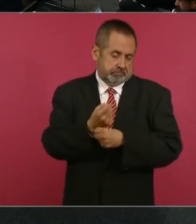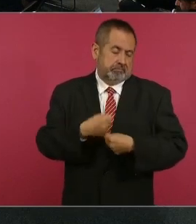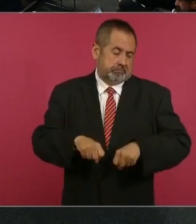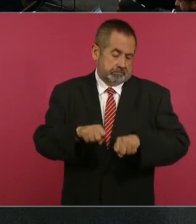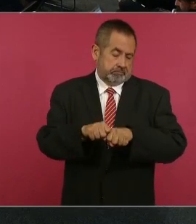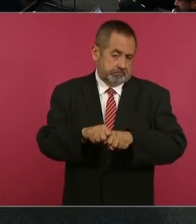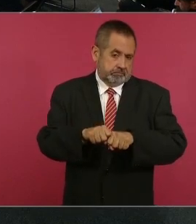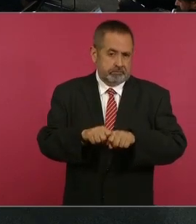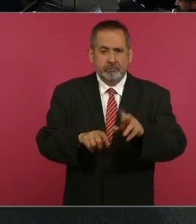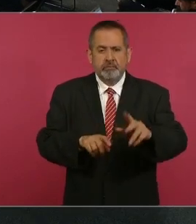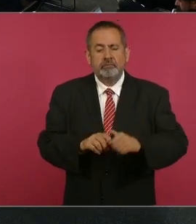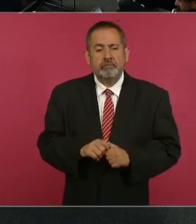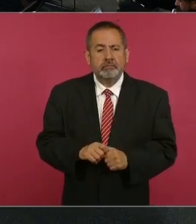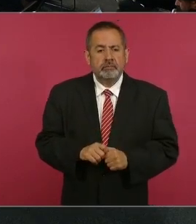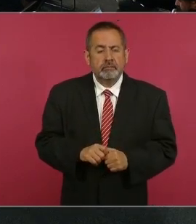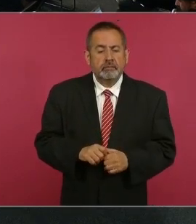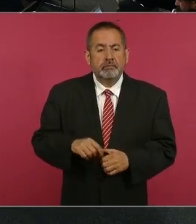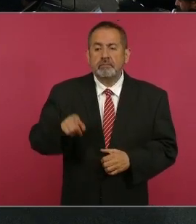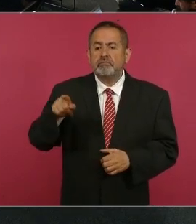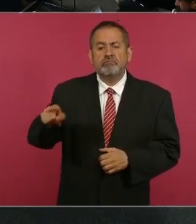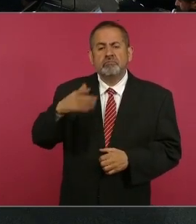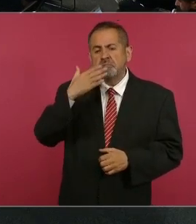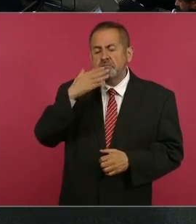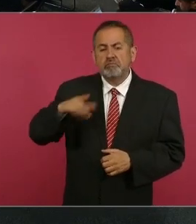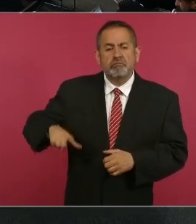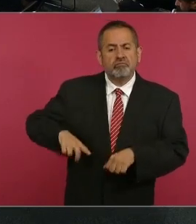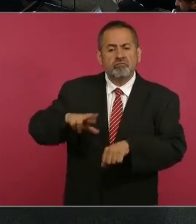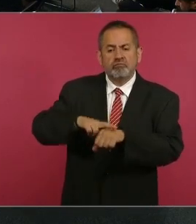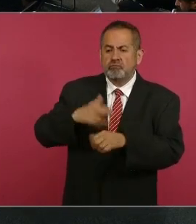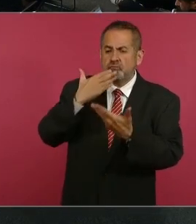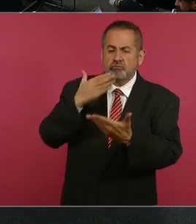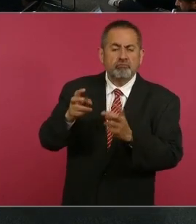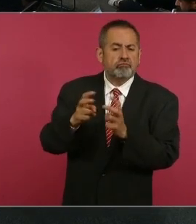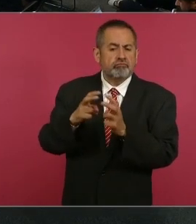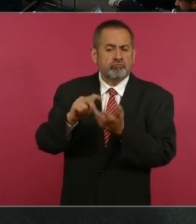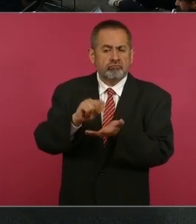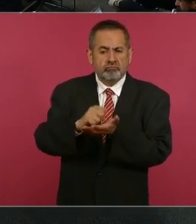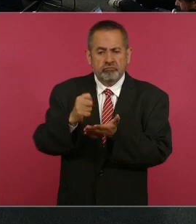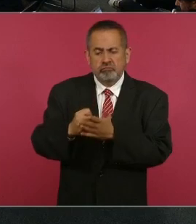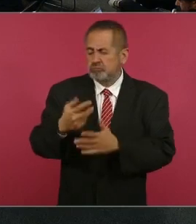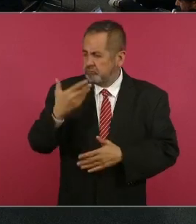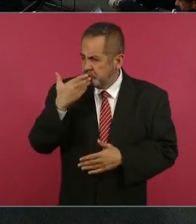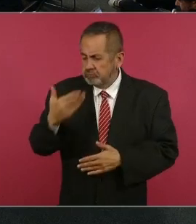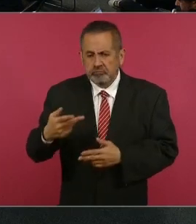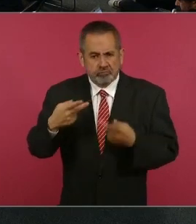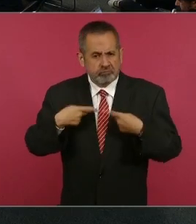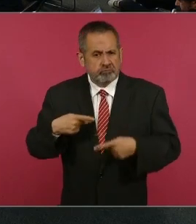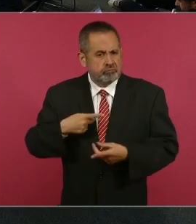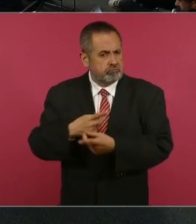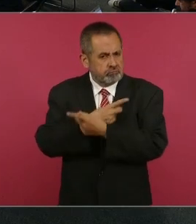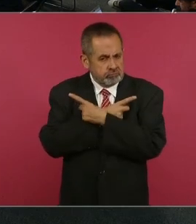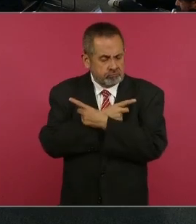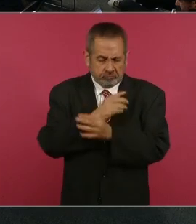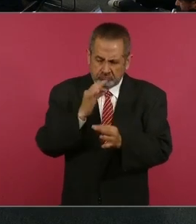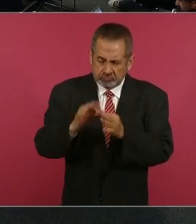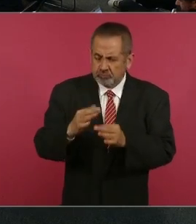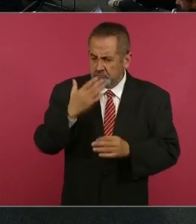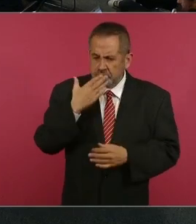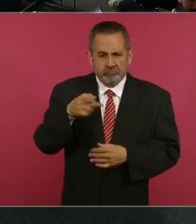mucho, tienen un buen gobernador en Tamaulipas, es un hombre decente,